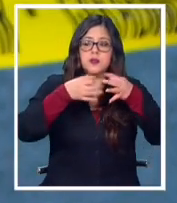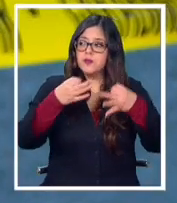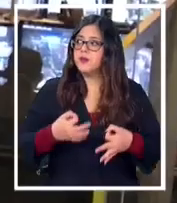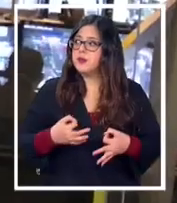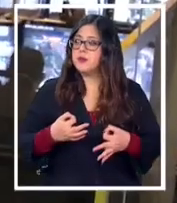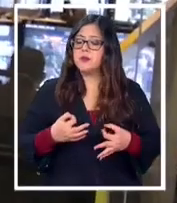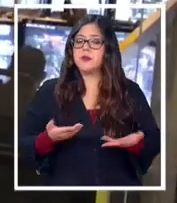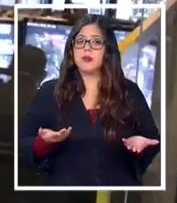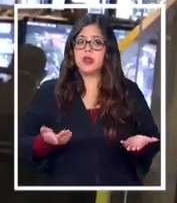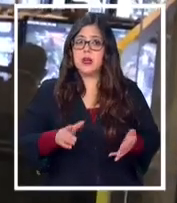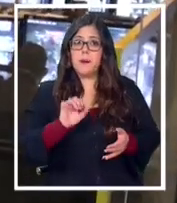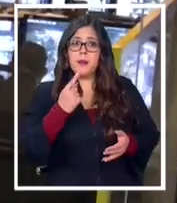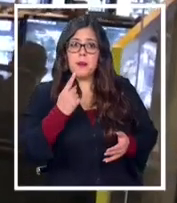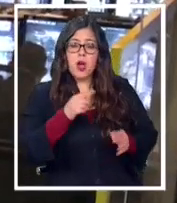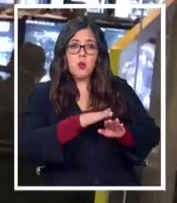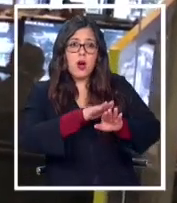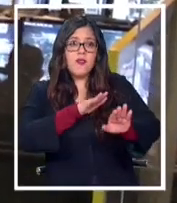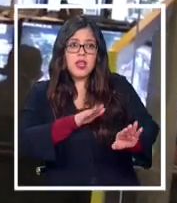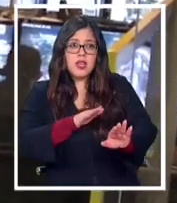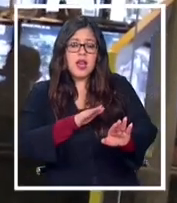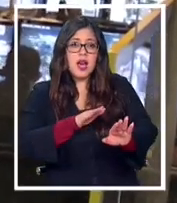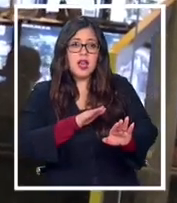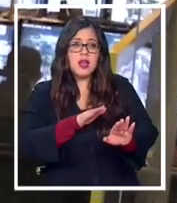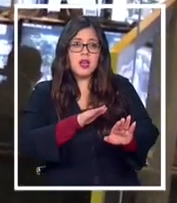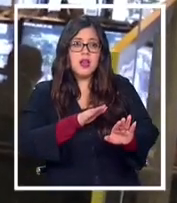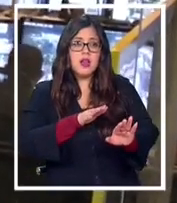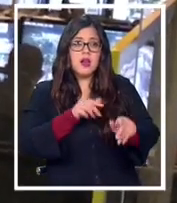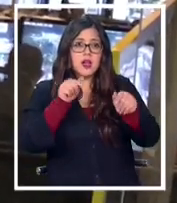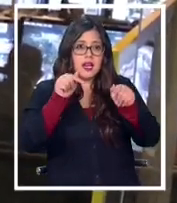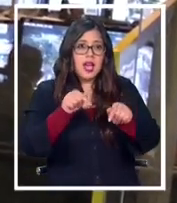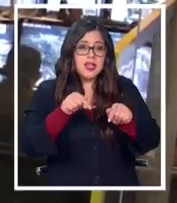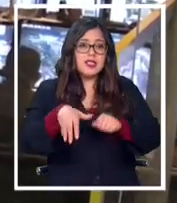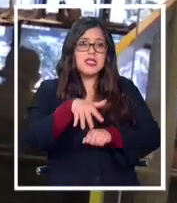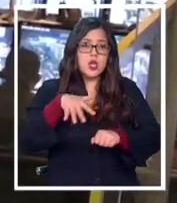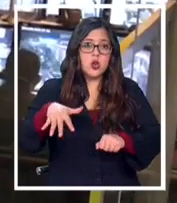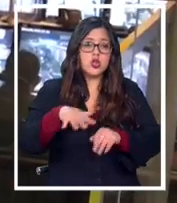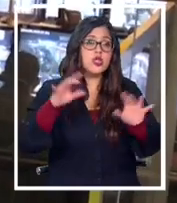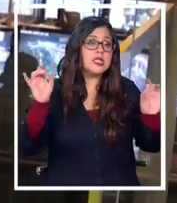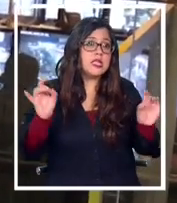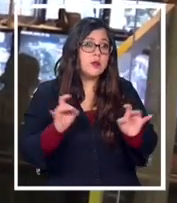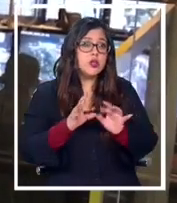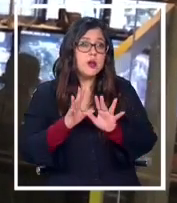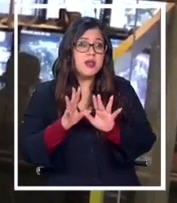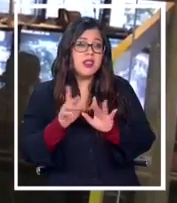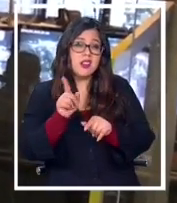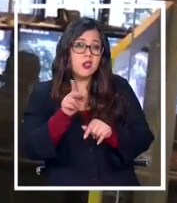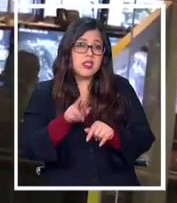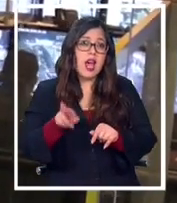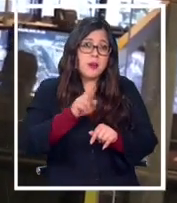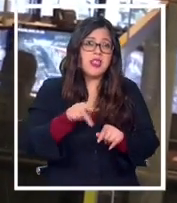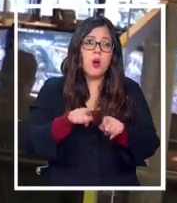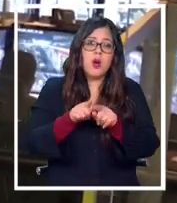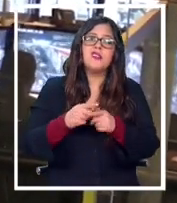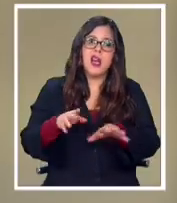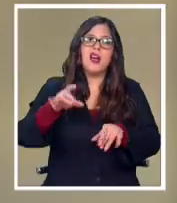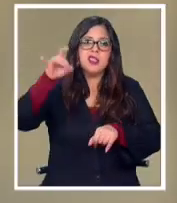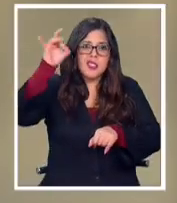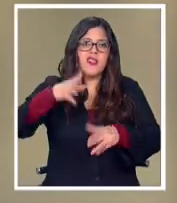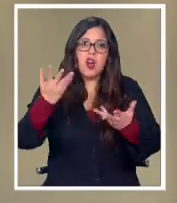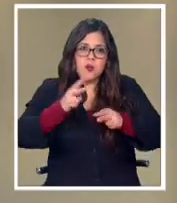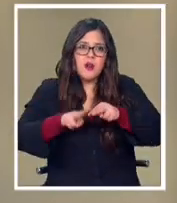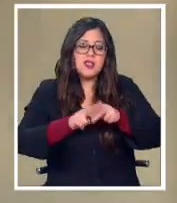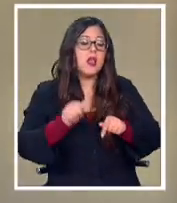sintonizados, primero para prevenir lo máximo posible este tipo de eventos y si llegan a ocurrir, que ojalá no ocurran, saber reaccionar de la mejor manera.